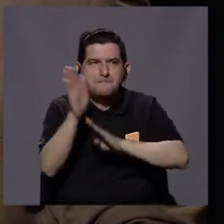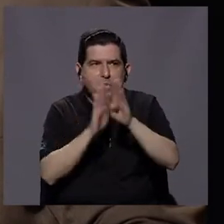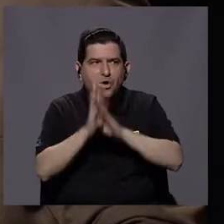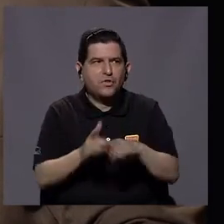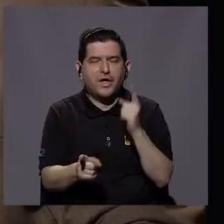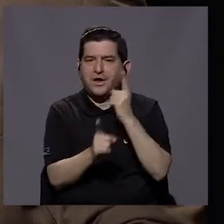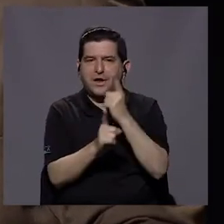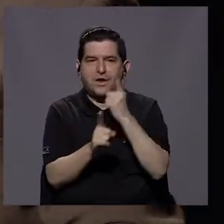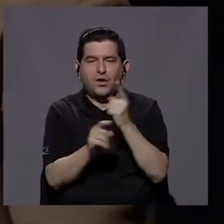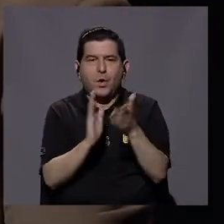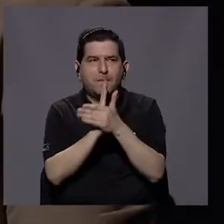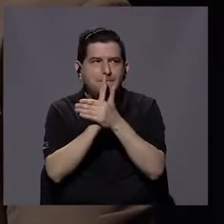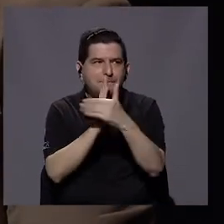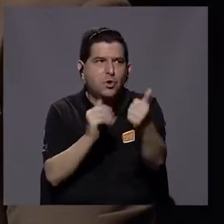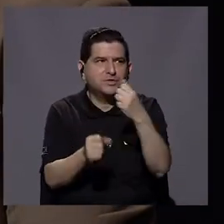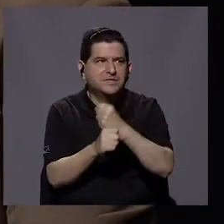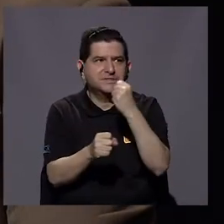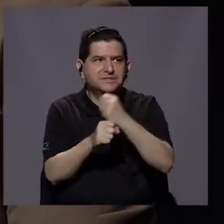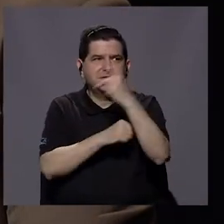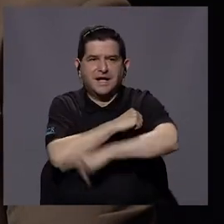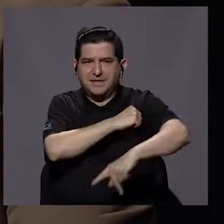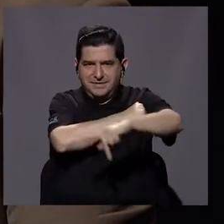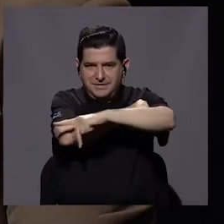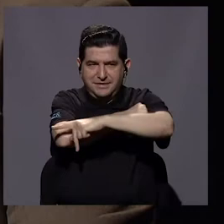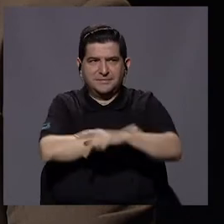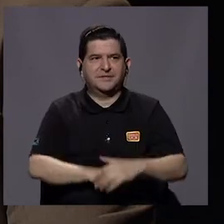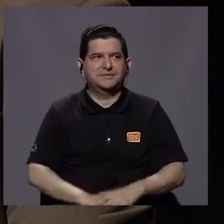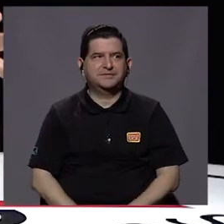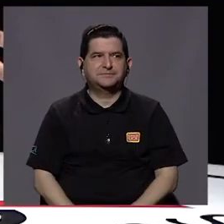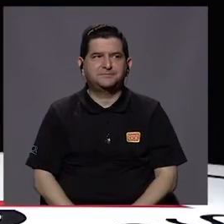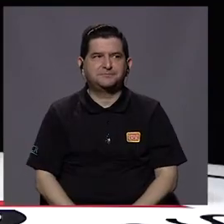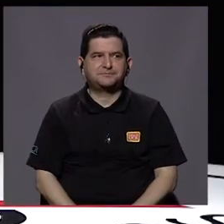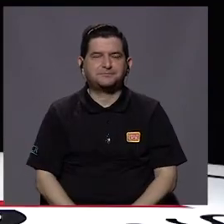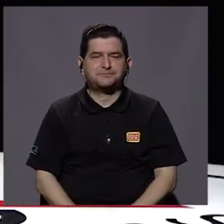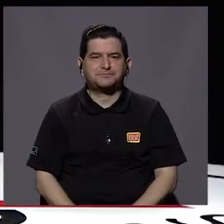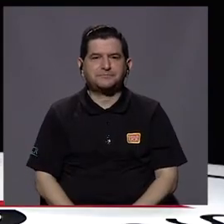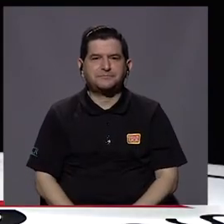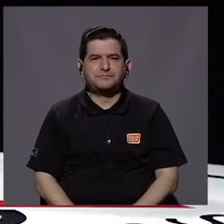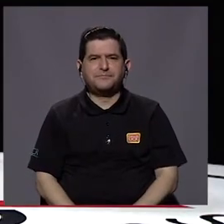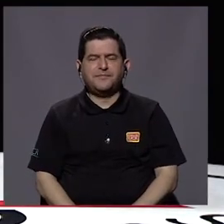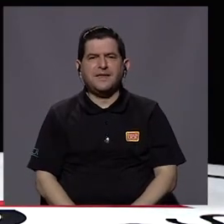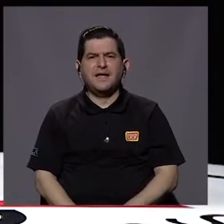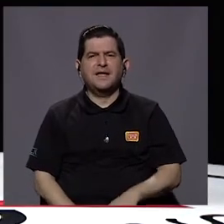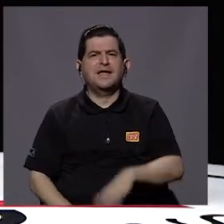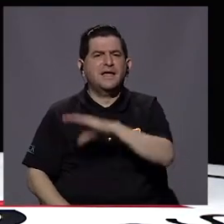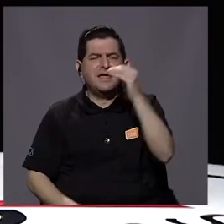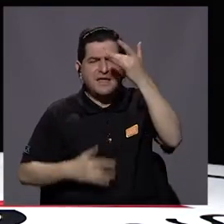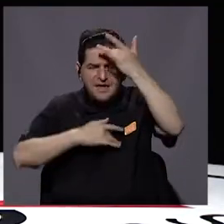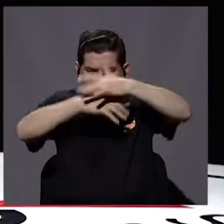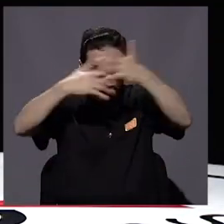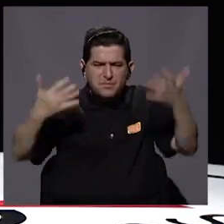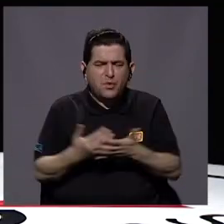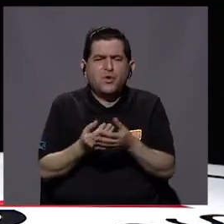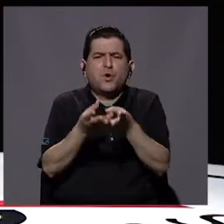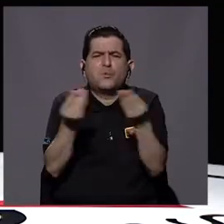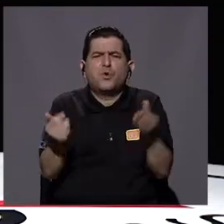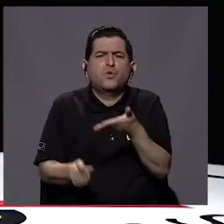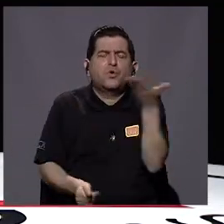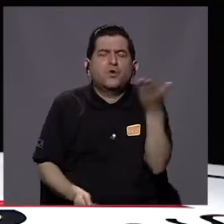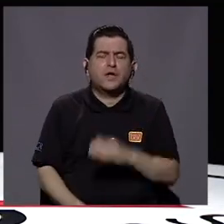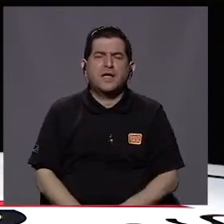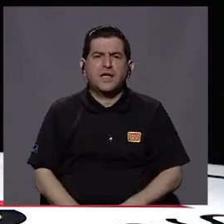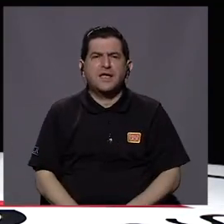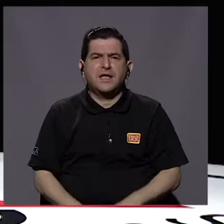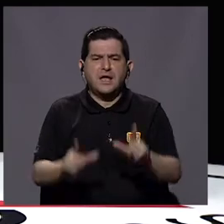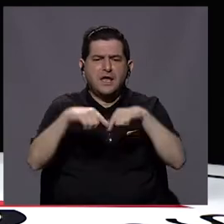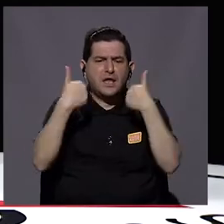son inadecuados para potenciar el empleo en este país. Ahora, ¿qué provocó la pandemia en los sectores y cuáles fueron los más golpeados?